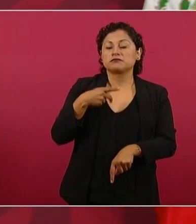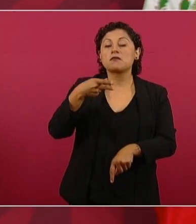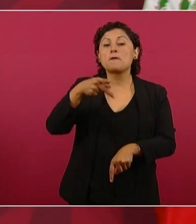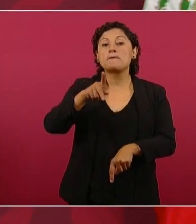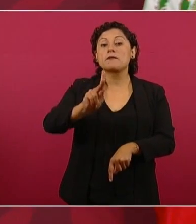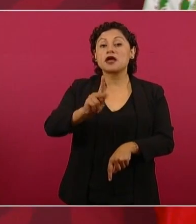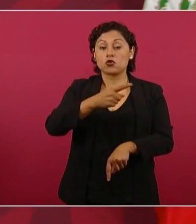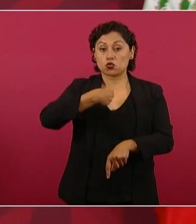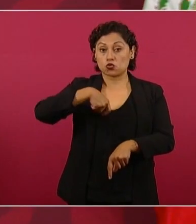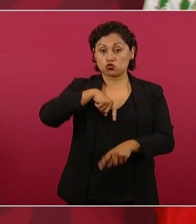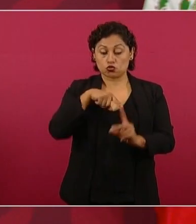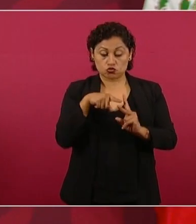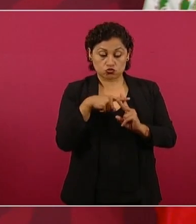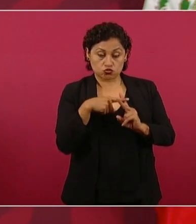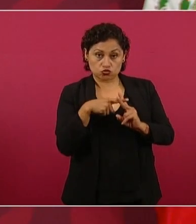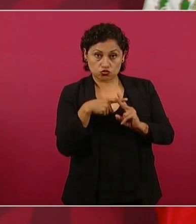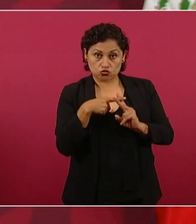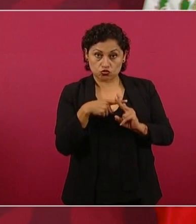balance